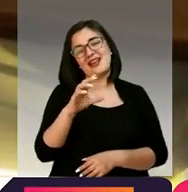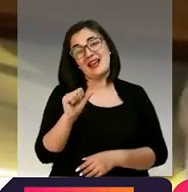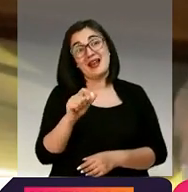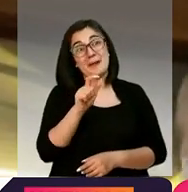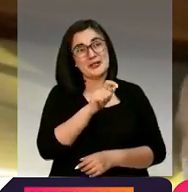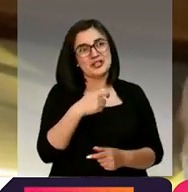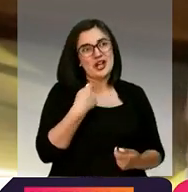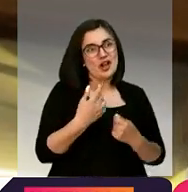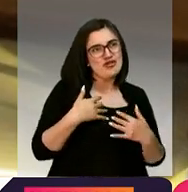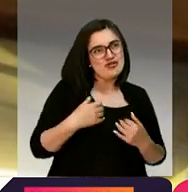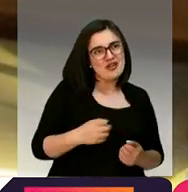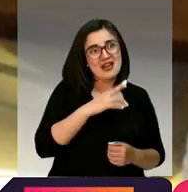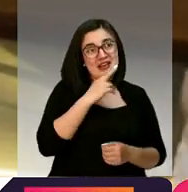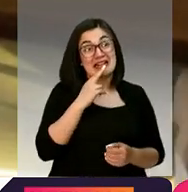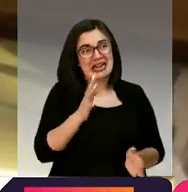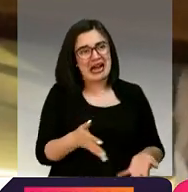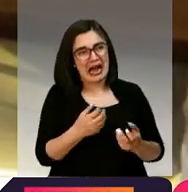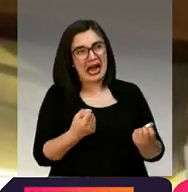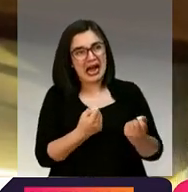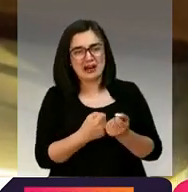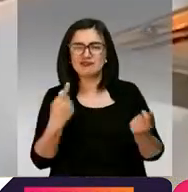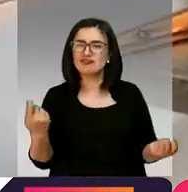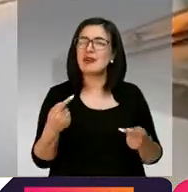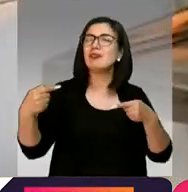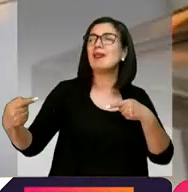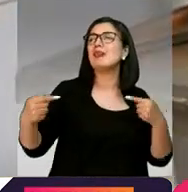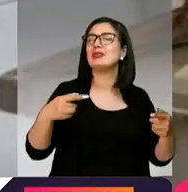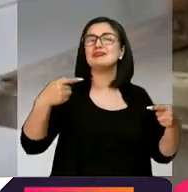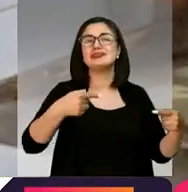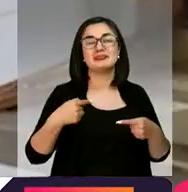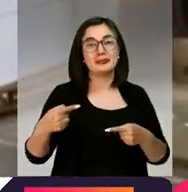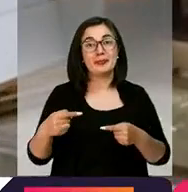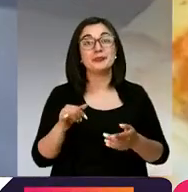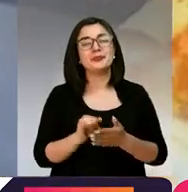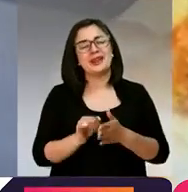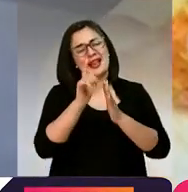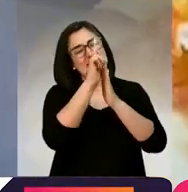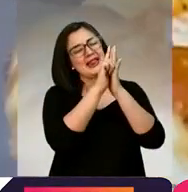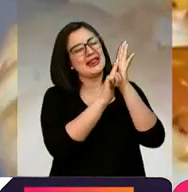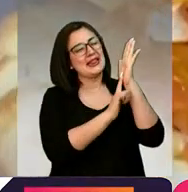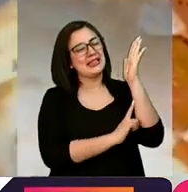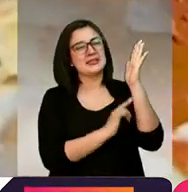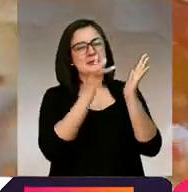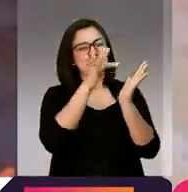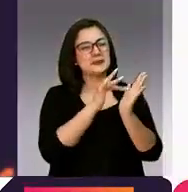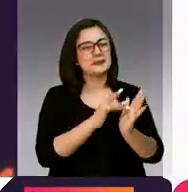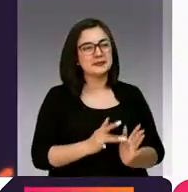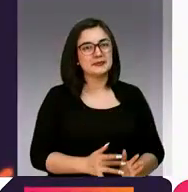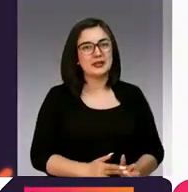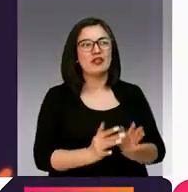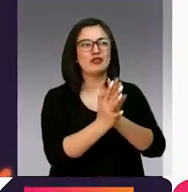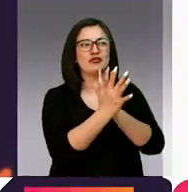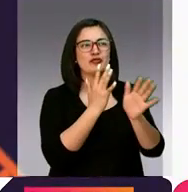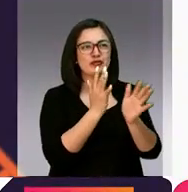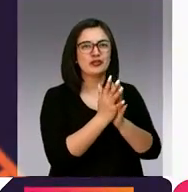con sus restaurantes y lograr grandes ventas en esta semana. El listado de las pizzerías participantes y la información